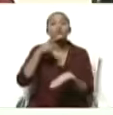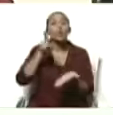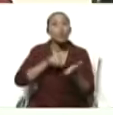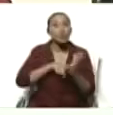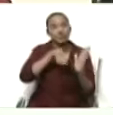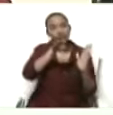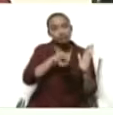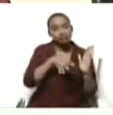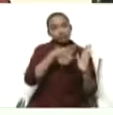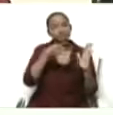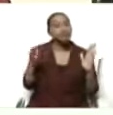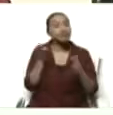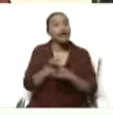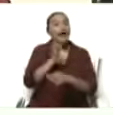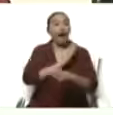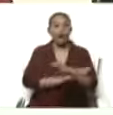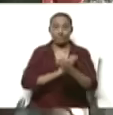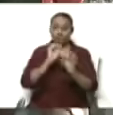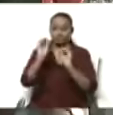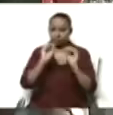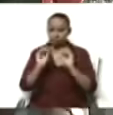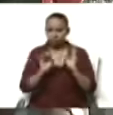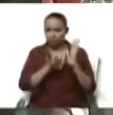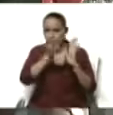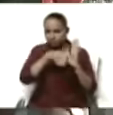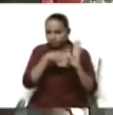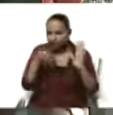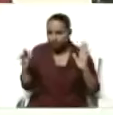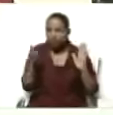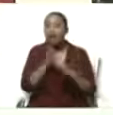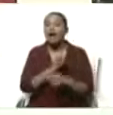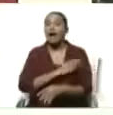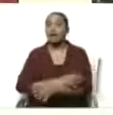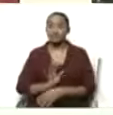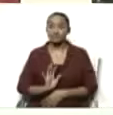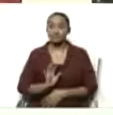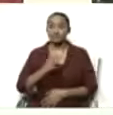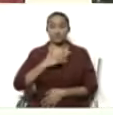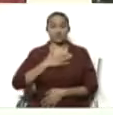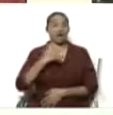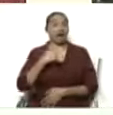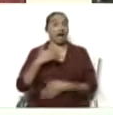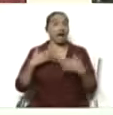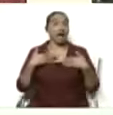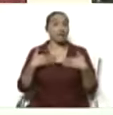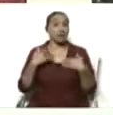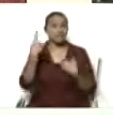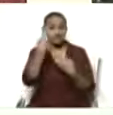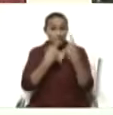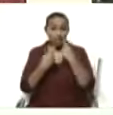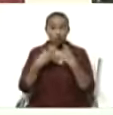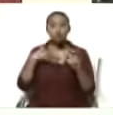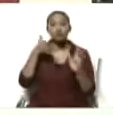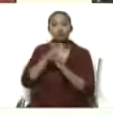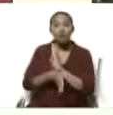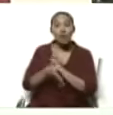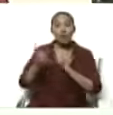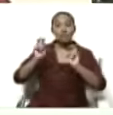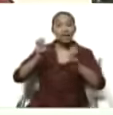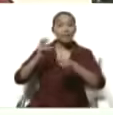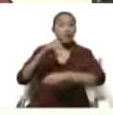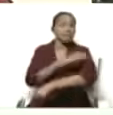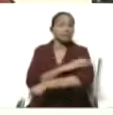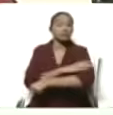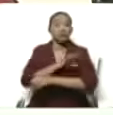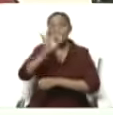a lo planificado del lado de la Revolución a mí no me pregunten nada por de la gente de la oposición porque no sabemos de ellos no